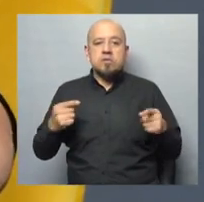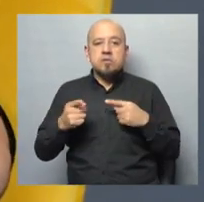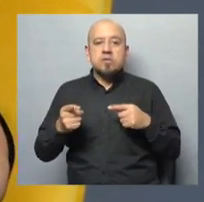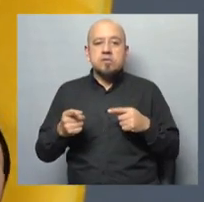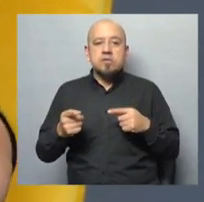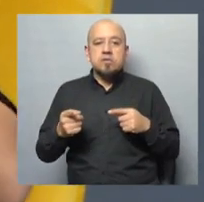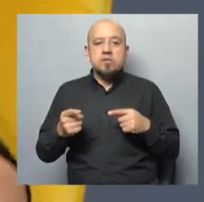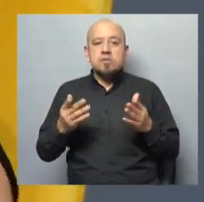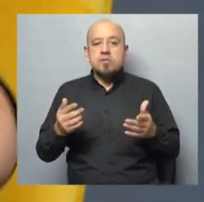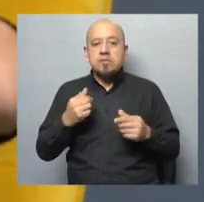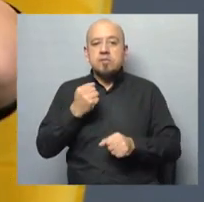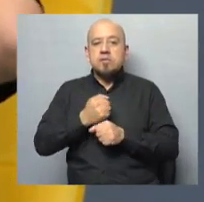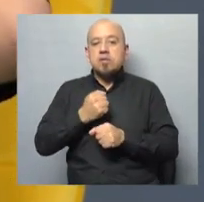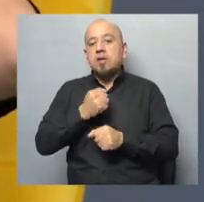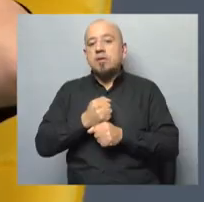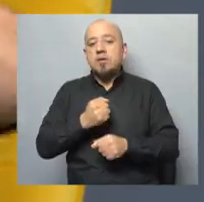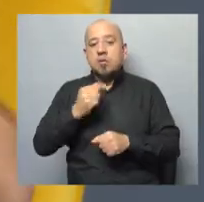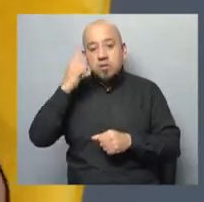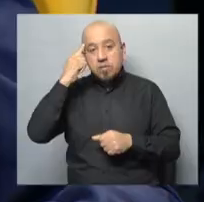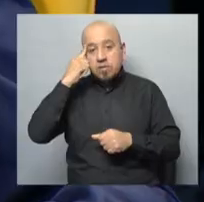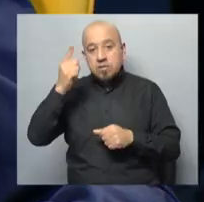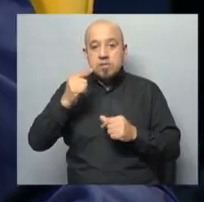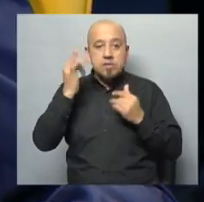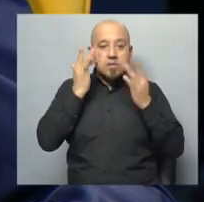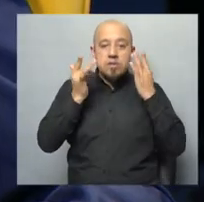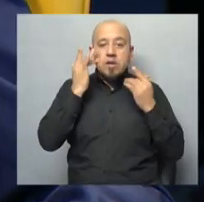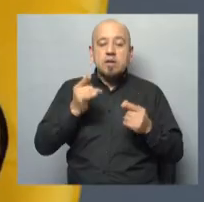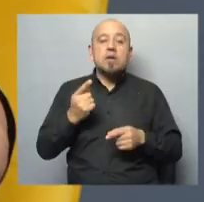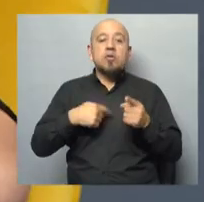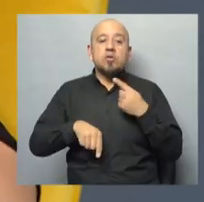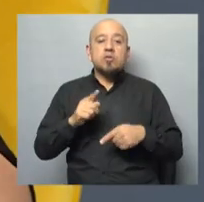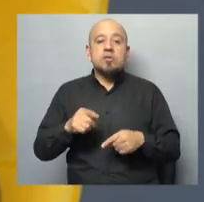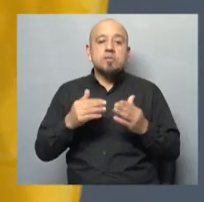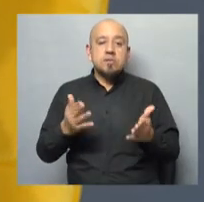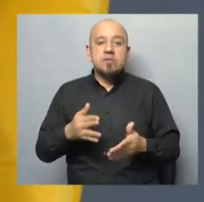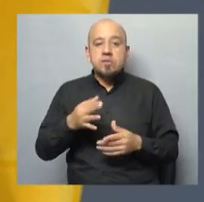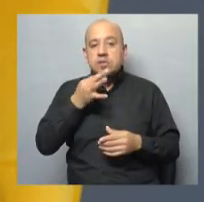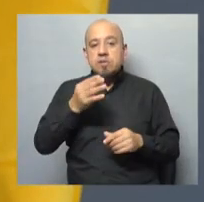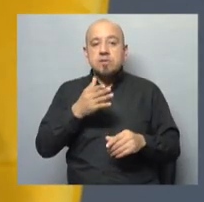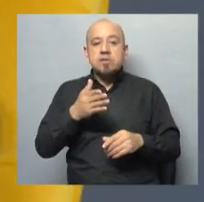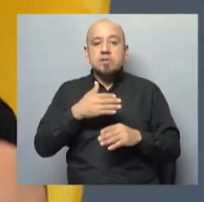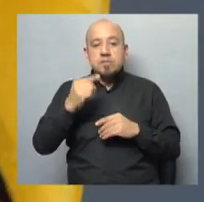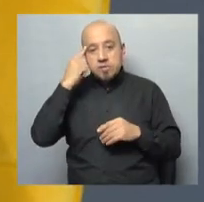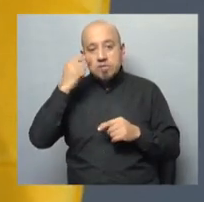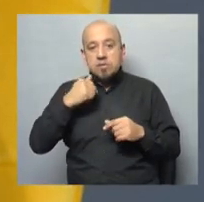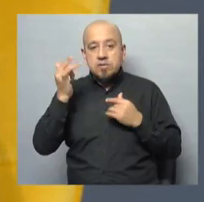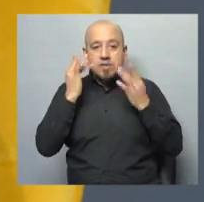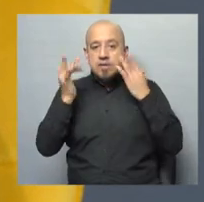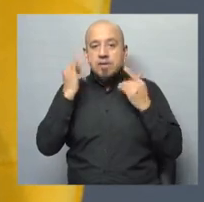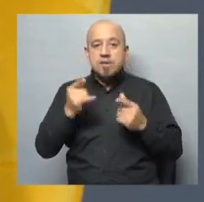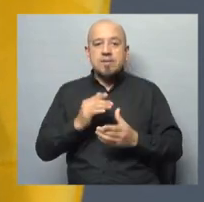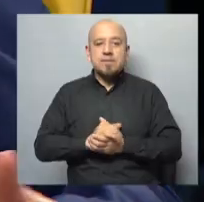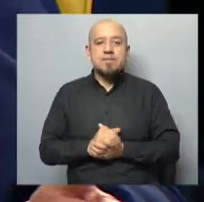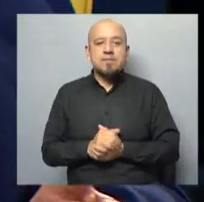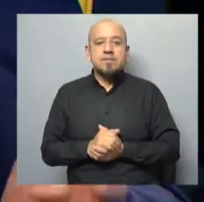sé de trabajo con el pensamiento desde el arte y entonces para no decir soy pensadora prefiero decir soy artista